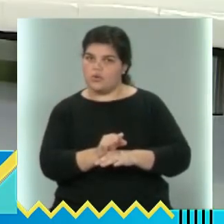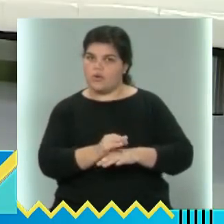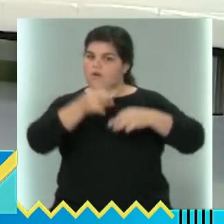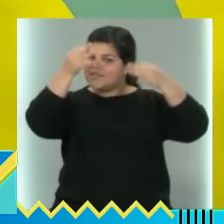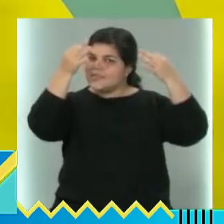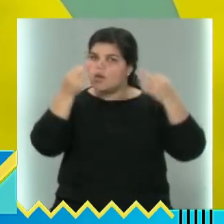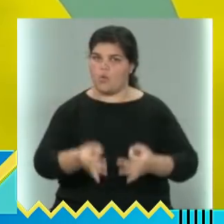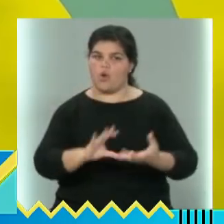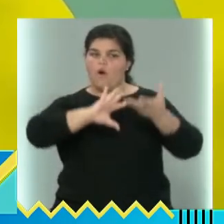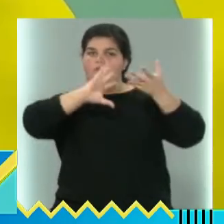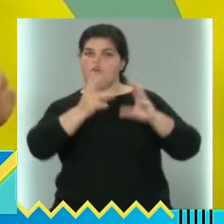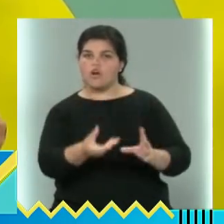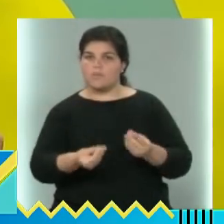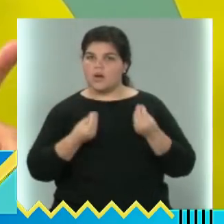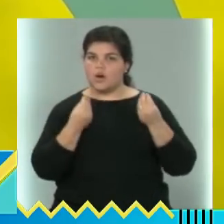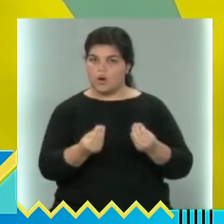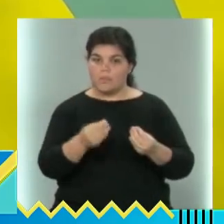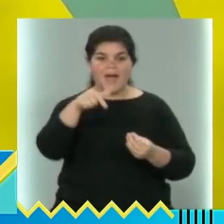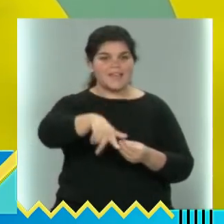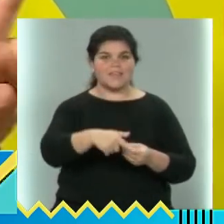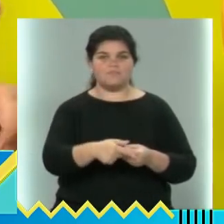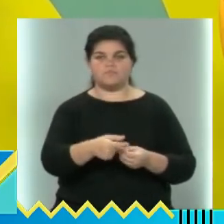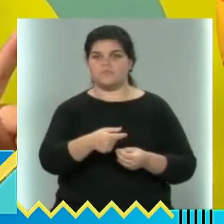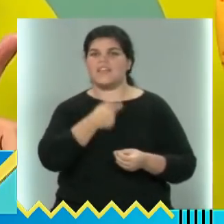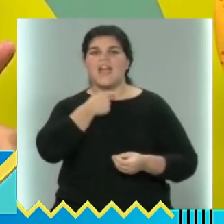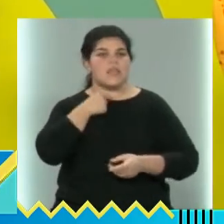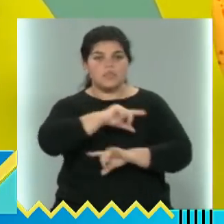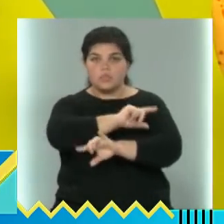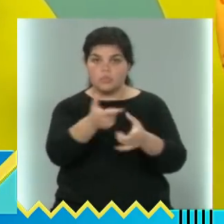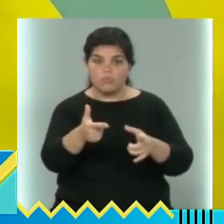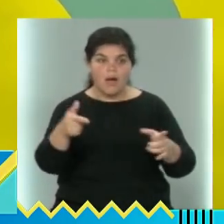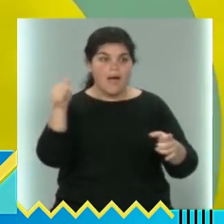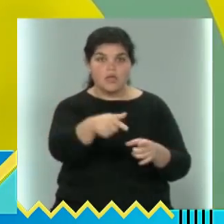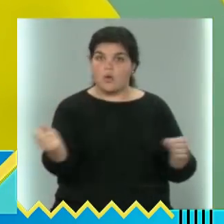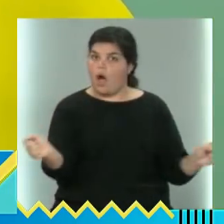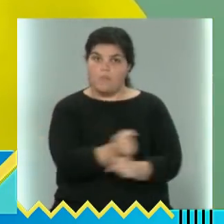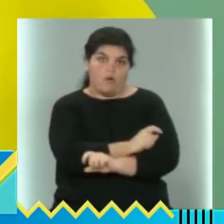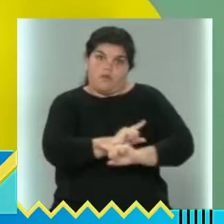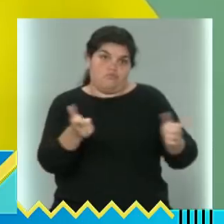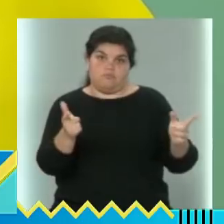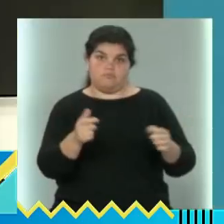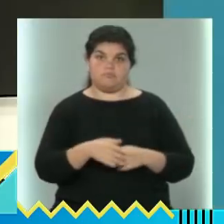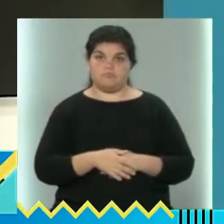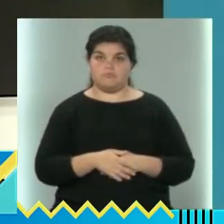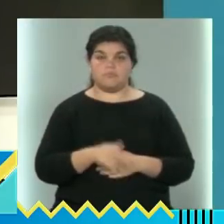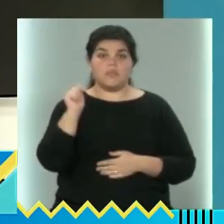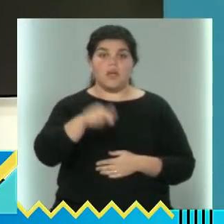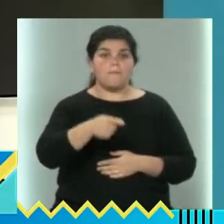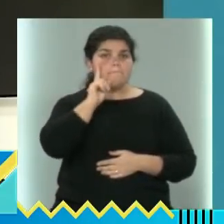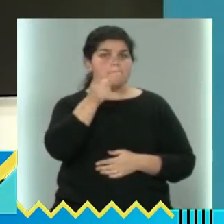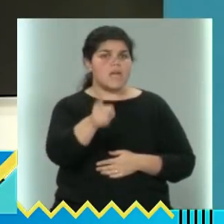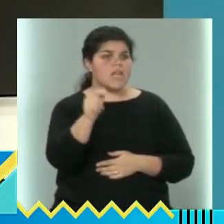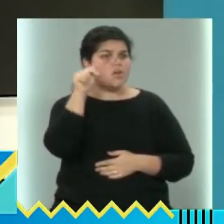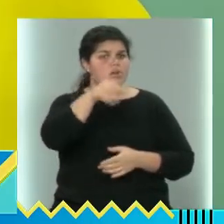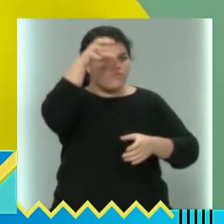de la operación, que si no está garantizada no se aprueba, los riesgos que tenemos con esta actividad